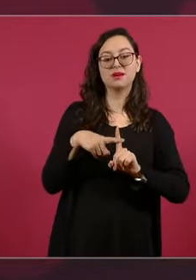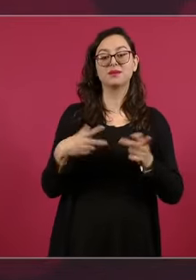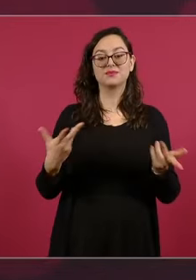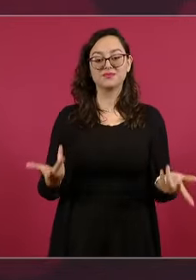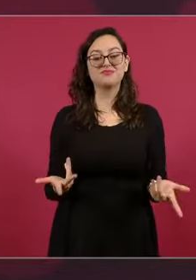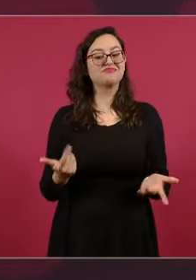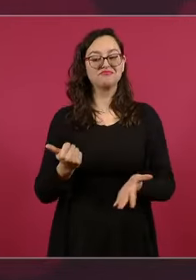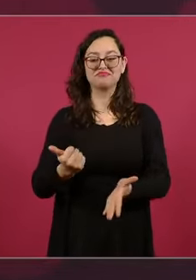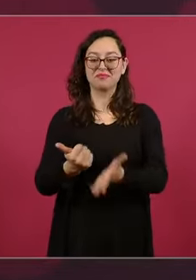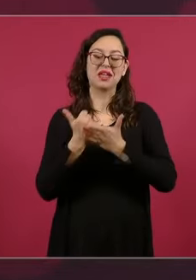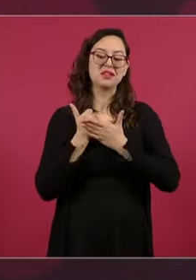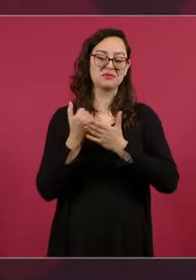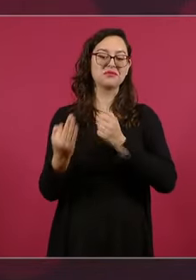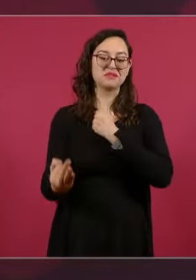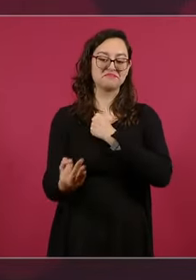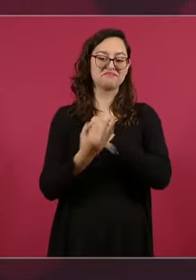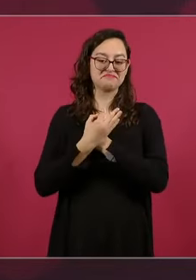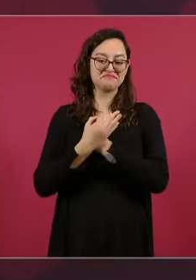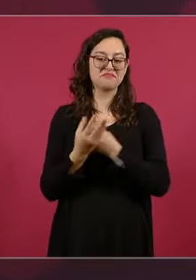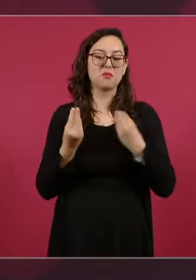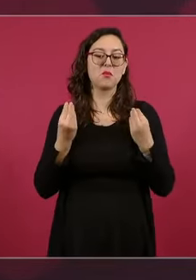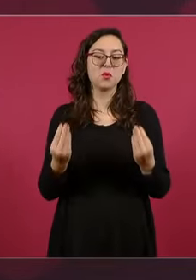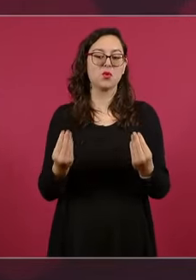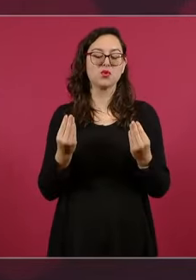eso me ayuda mucho.